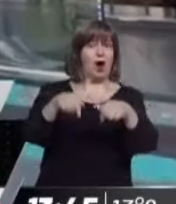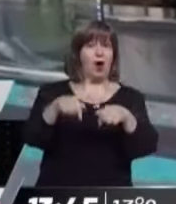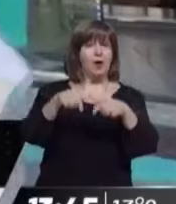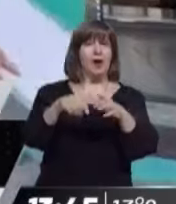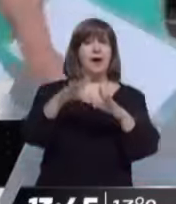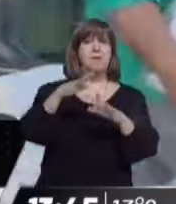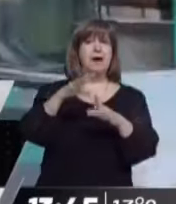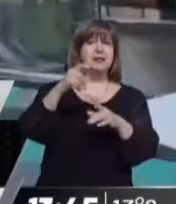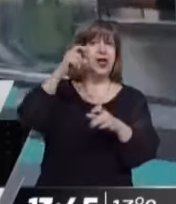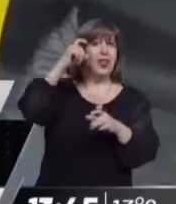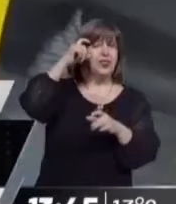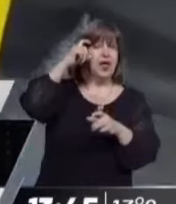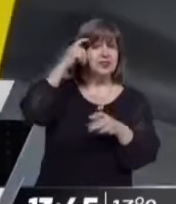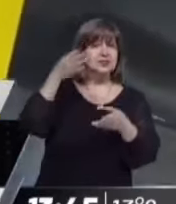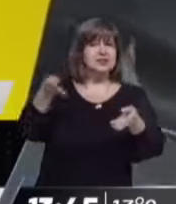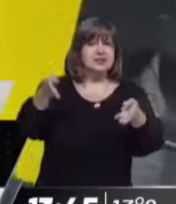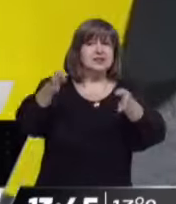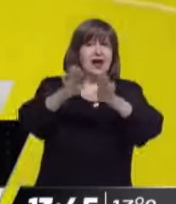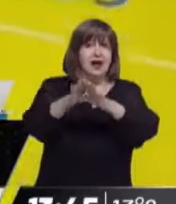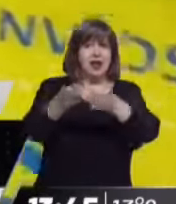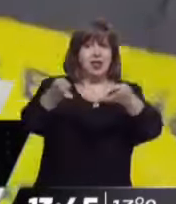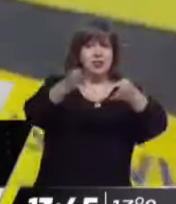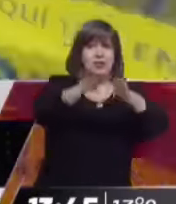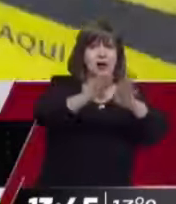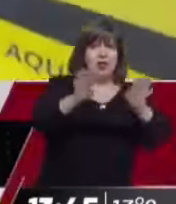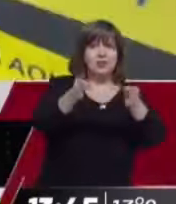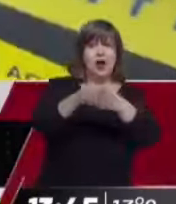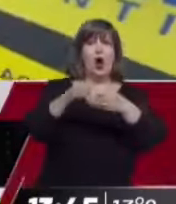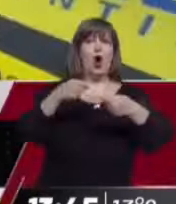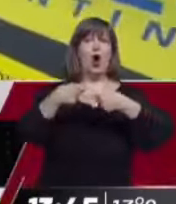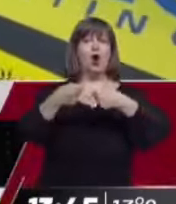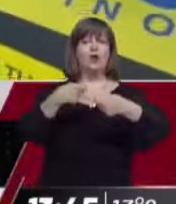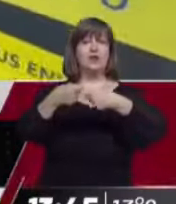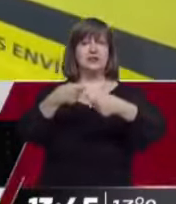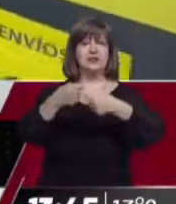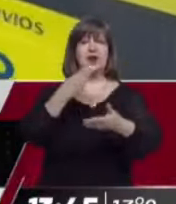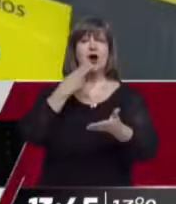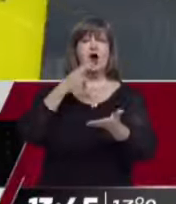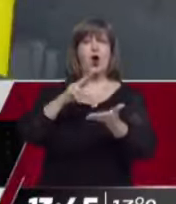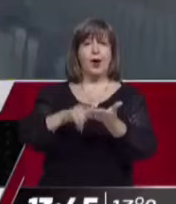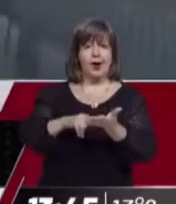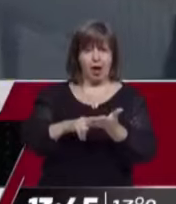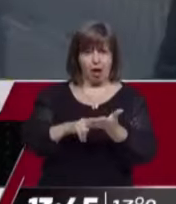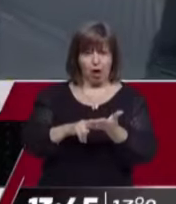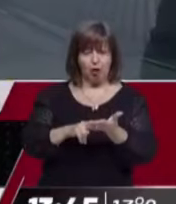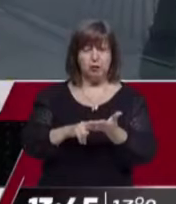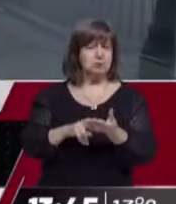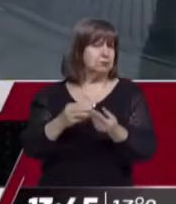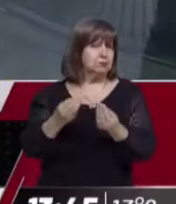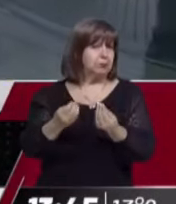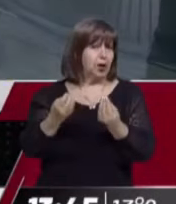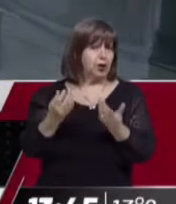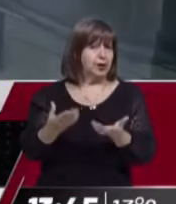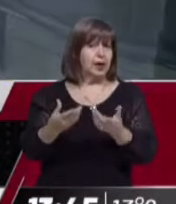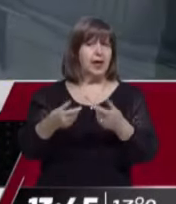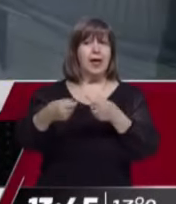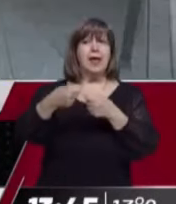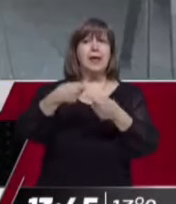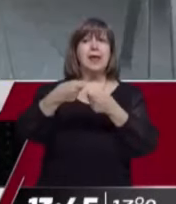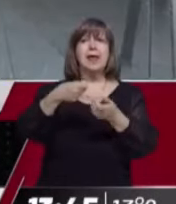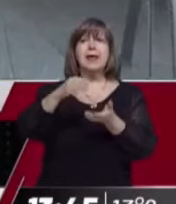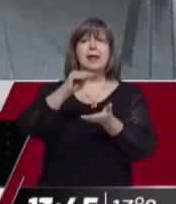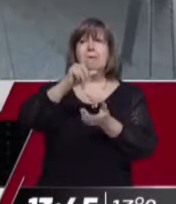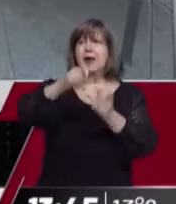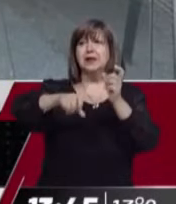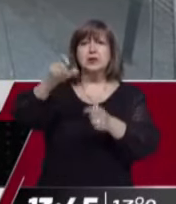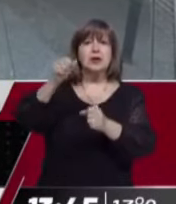más de 10 los centros de distribución y centros comerciales que cerrarían. Se preguntarán qué es lo que está sucediendo a todos los empleados que trabajan en